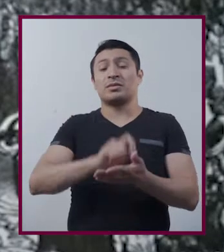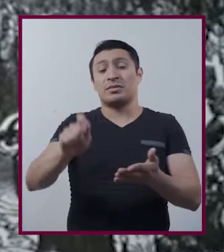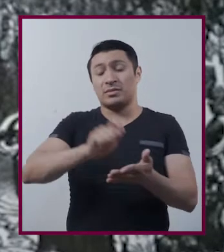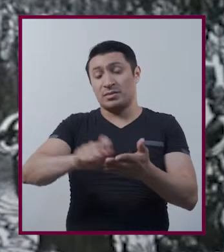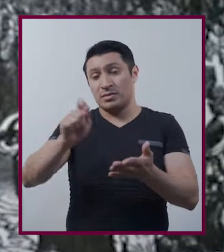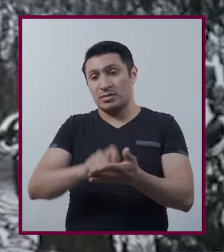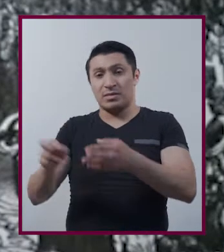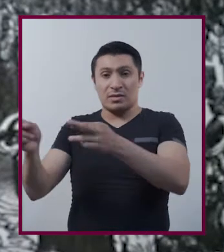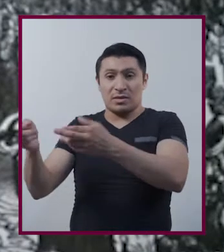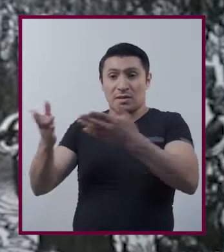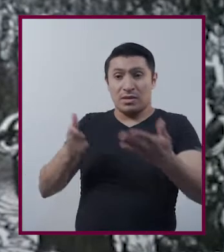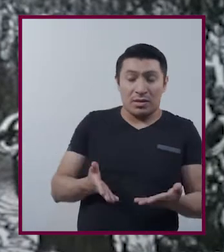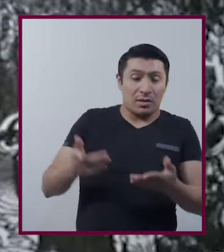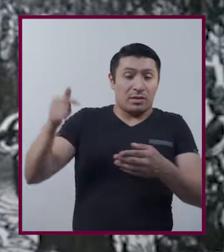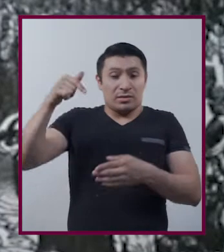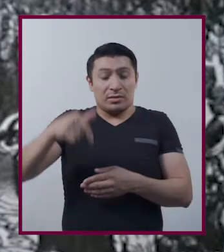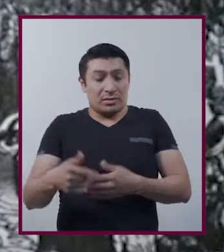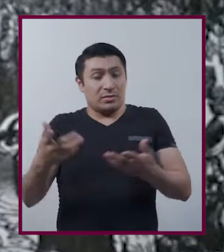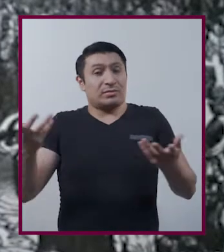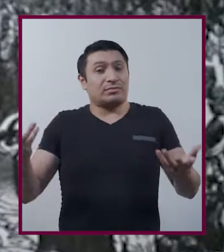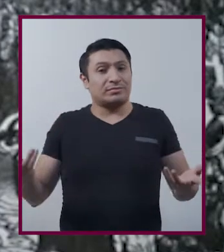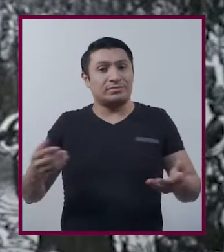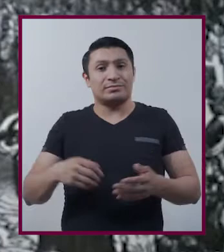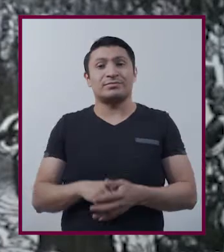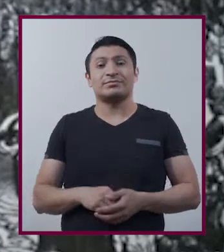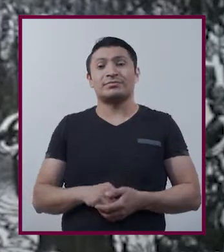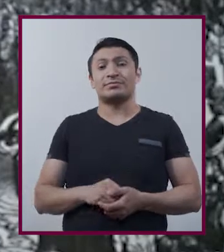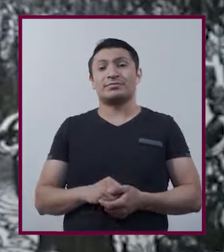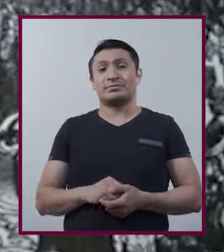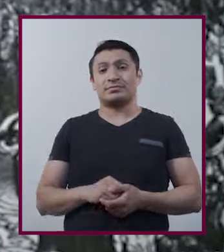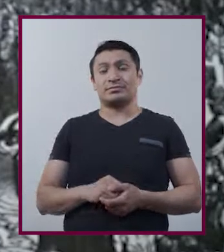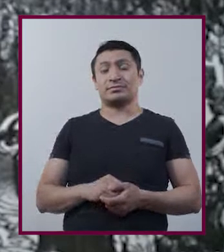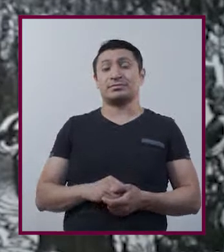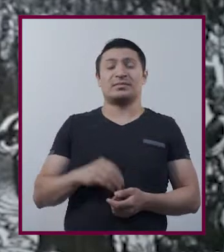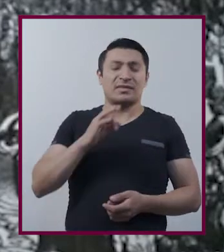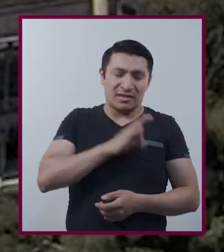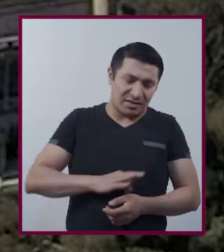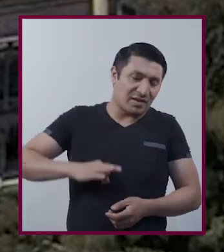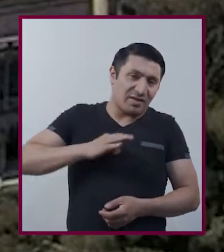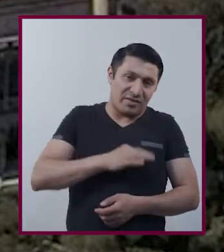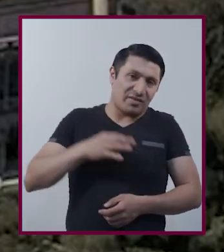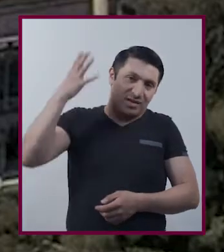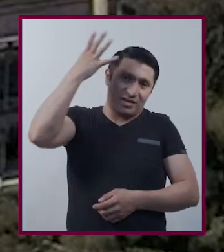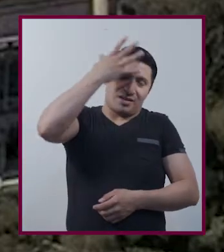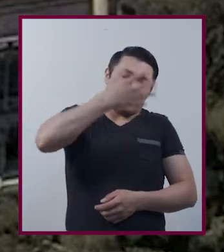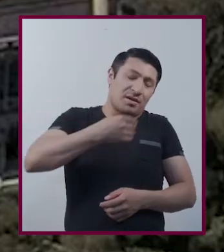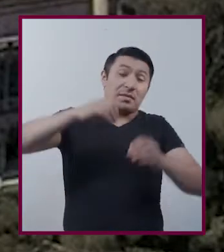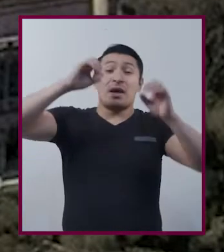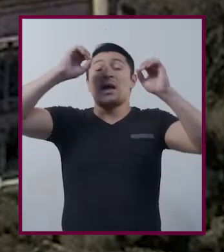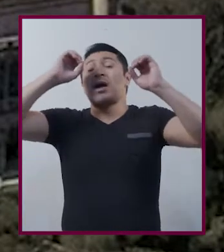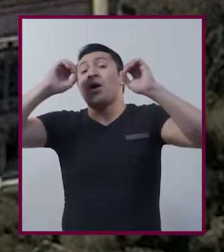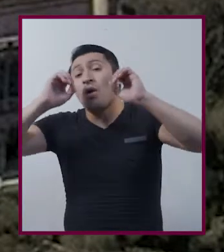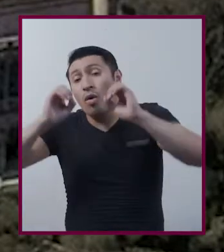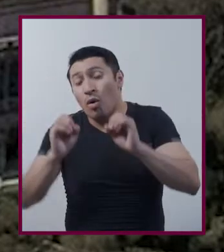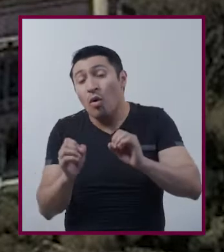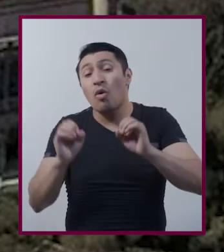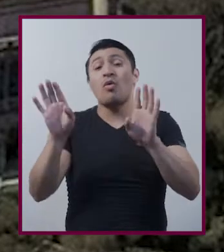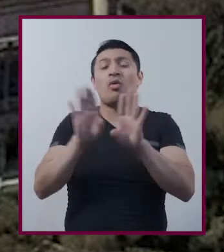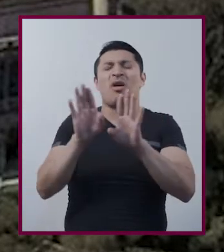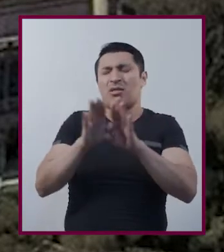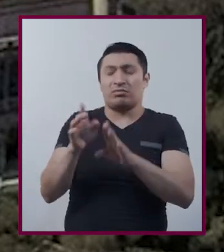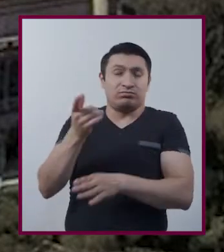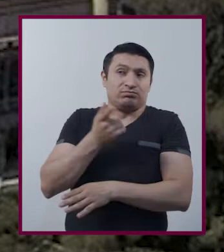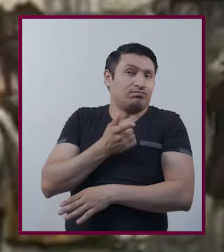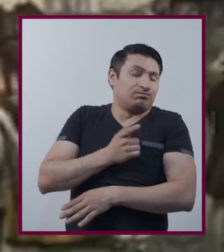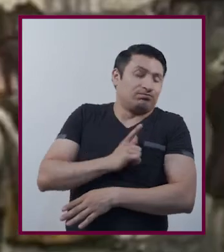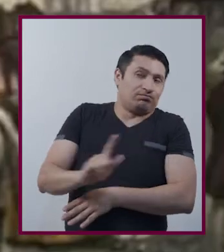el recibimiento que experimentaron Carlota y Maximiliano a su llegada a México? ¿Felices en un hermoso paisaje o